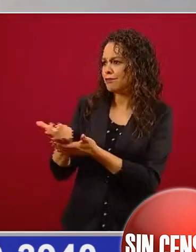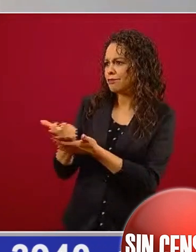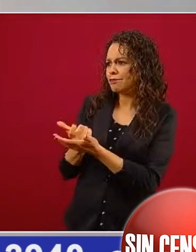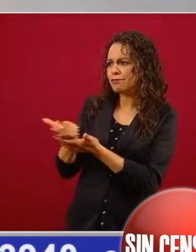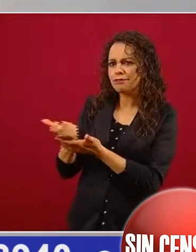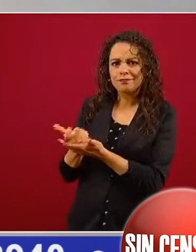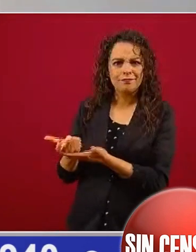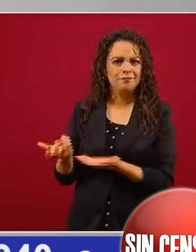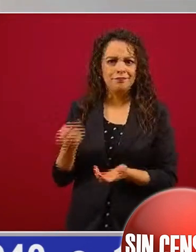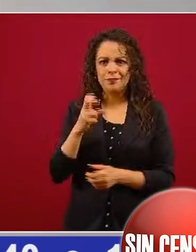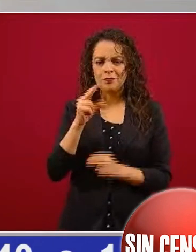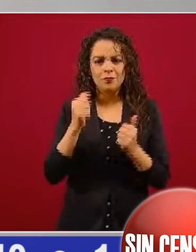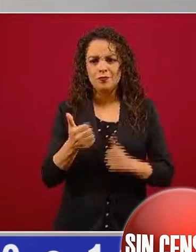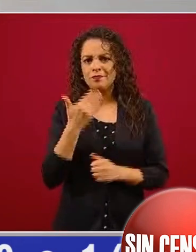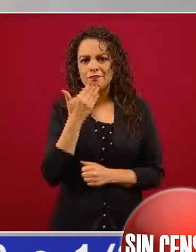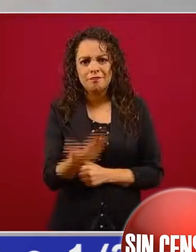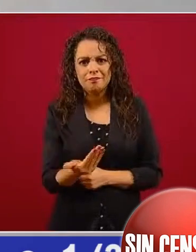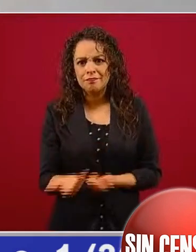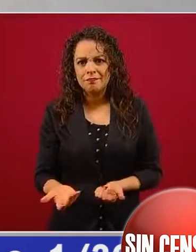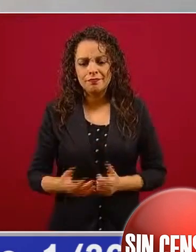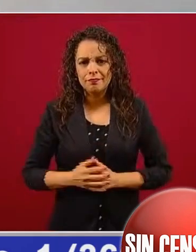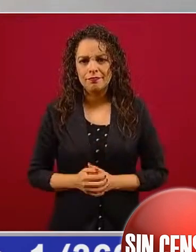Nosotros los servidores públicos